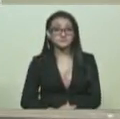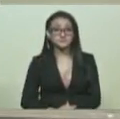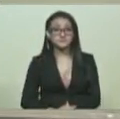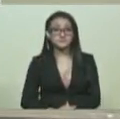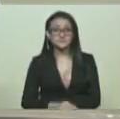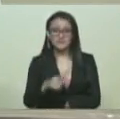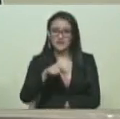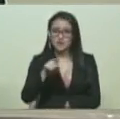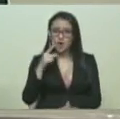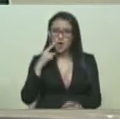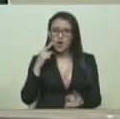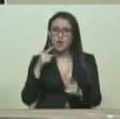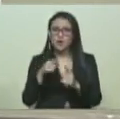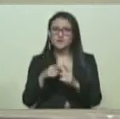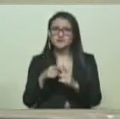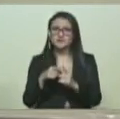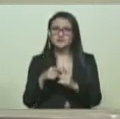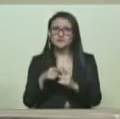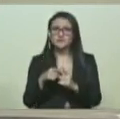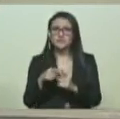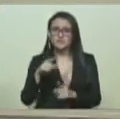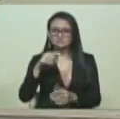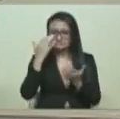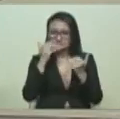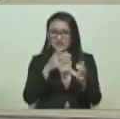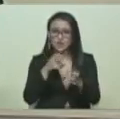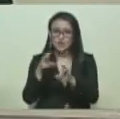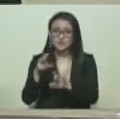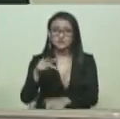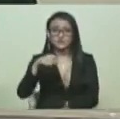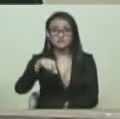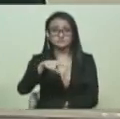objetivos ahora de estas células terroristas.